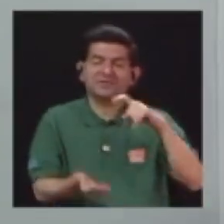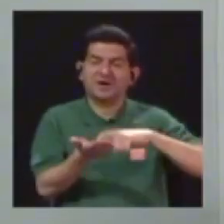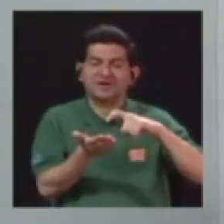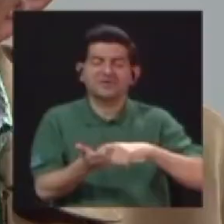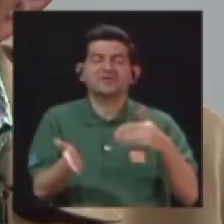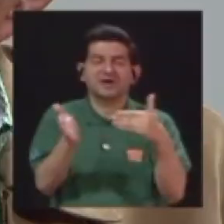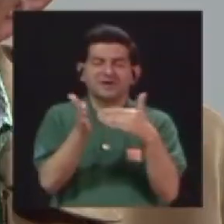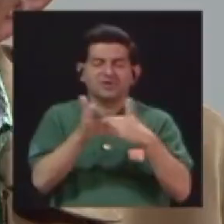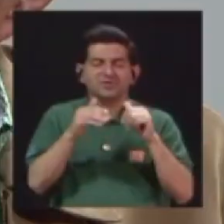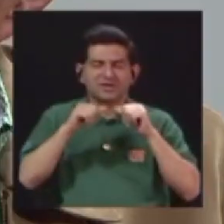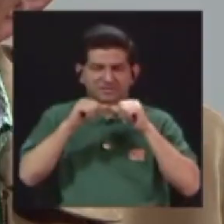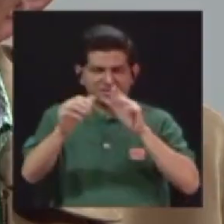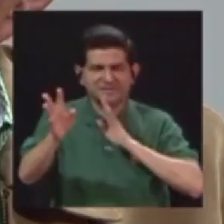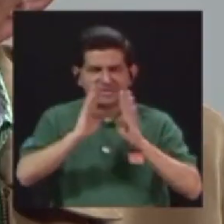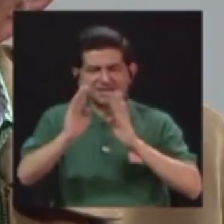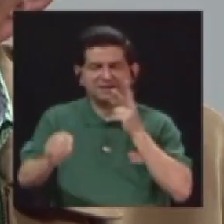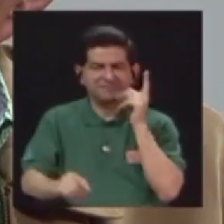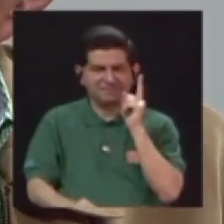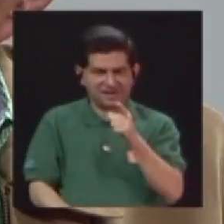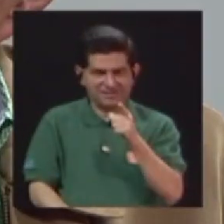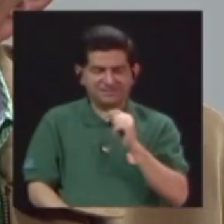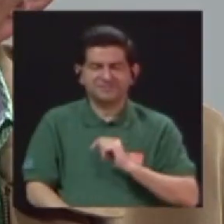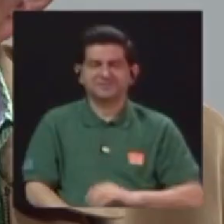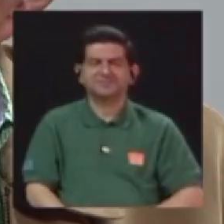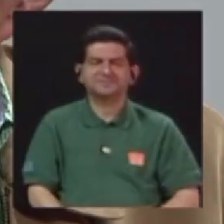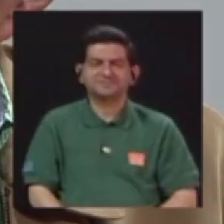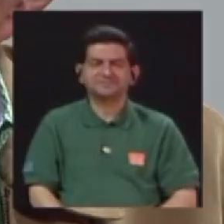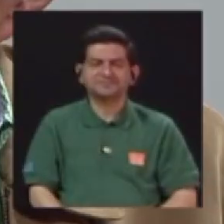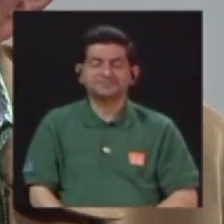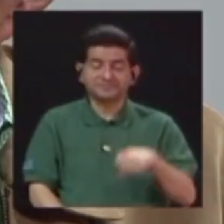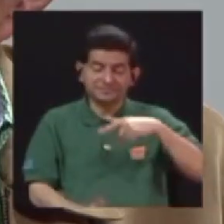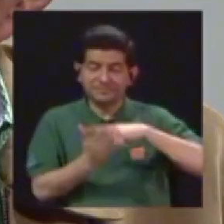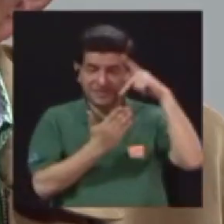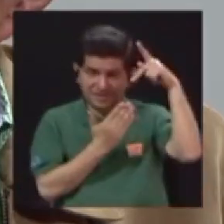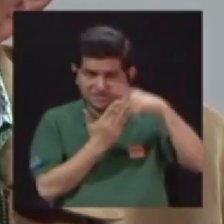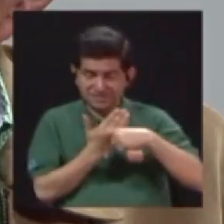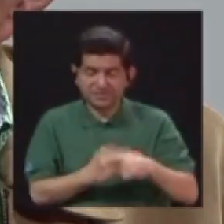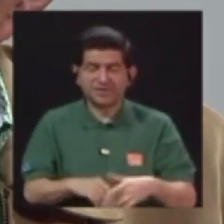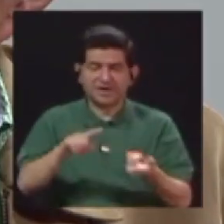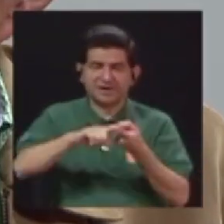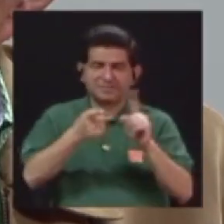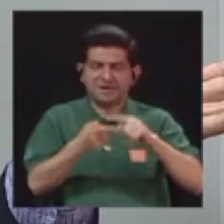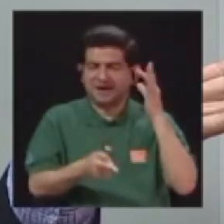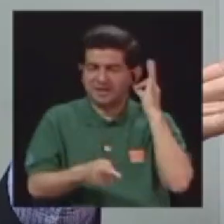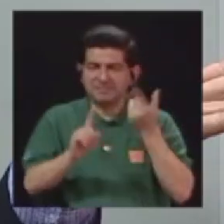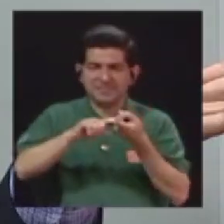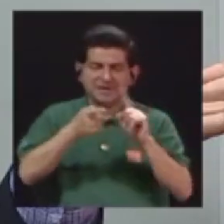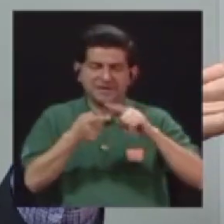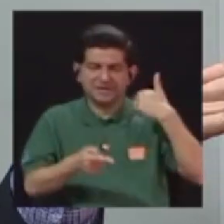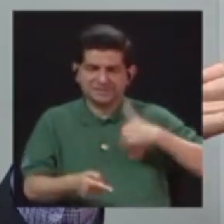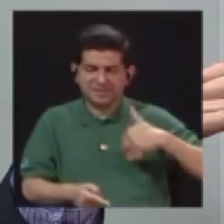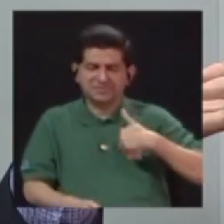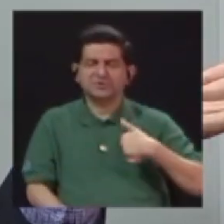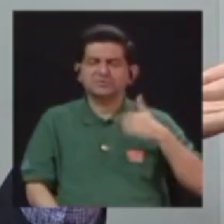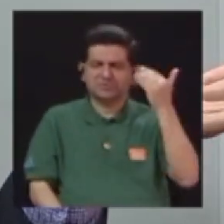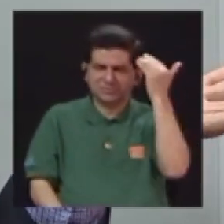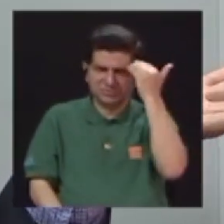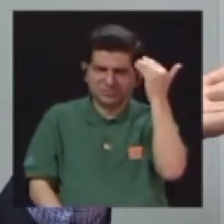regresar a conversar, porque este programa a las amigas y amigos estoy seguro que les